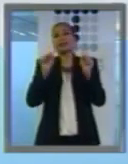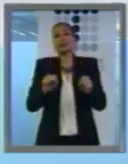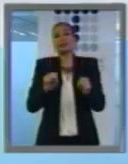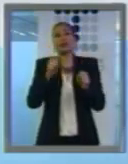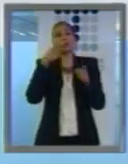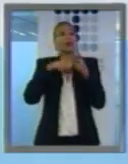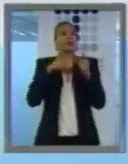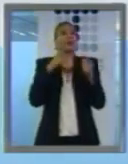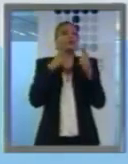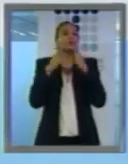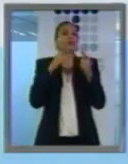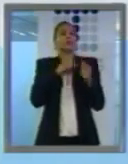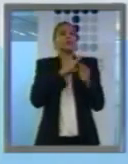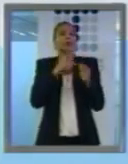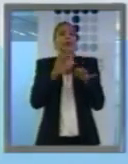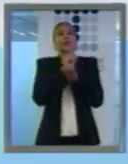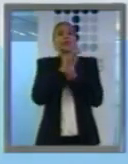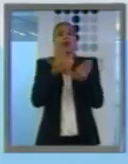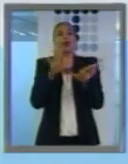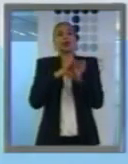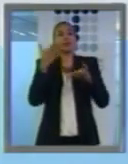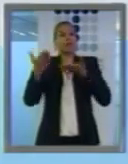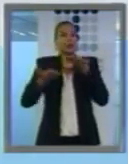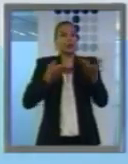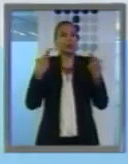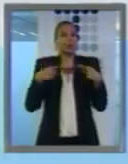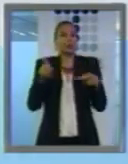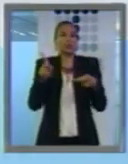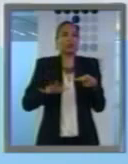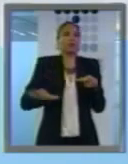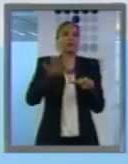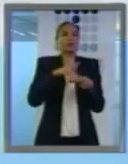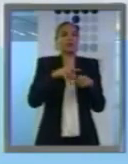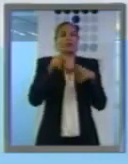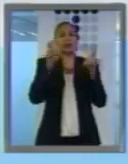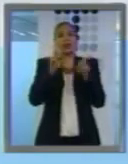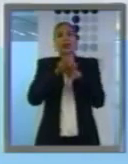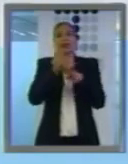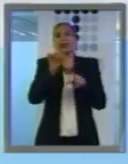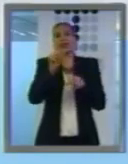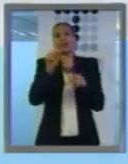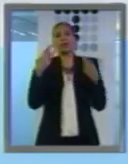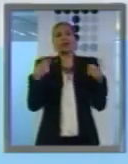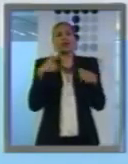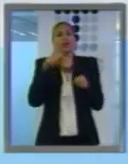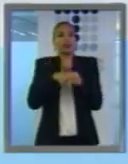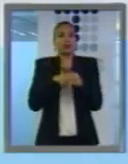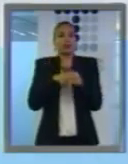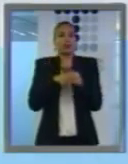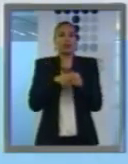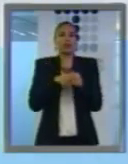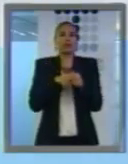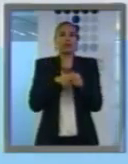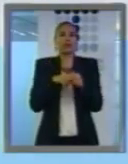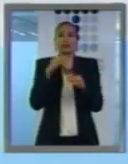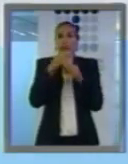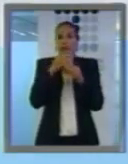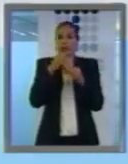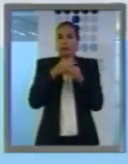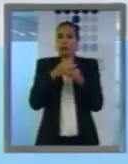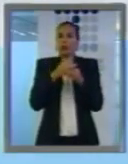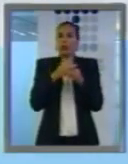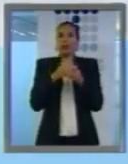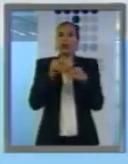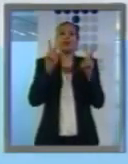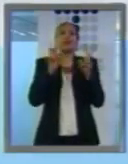apertura, pero que se da información de servidores públicos en materia de datos personales. Y bueno, pues ahora será